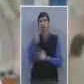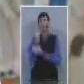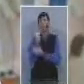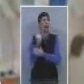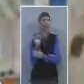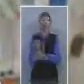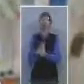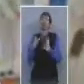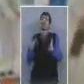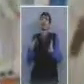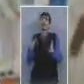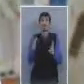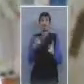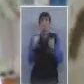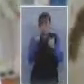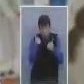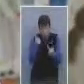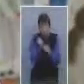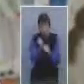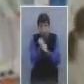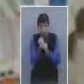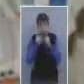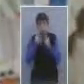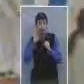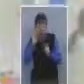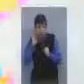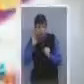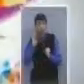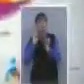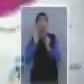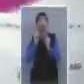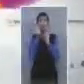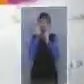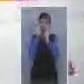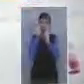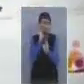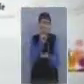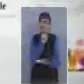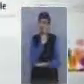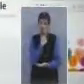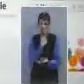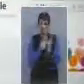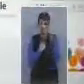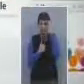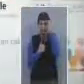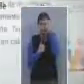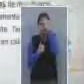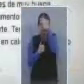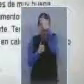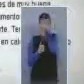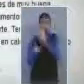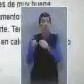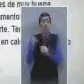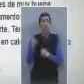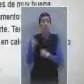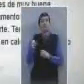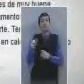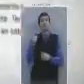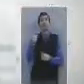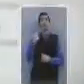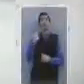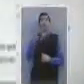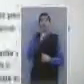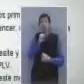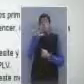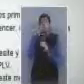riesgos se minimizan a prácticamente cero. La falta de estas reservas en nuestro país no ha impedido que la donación se